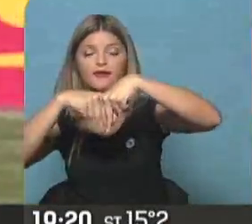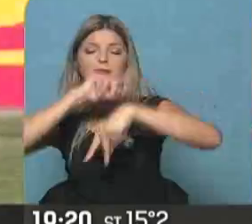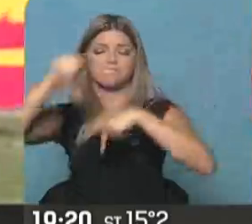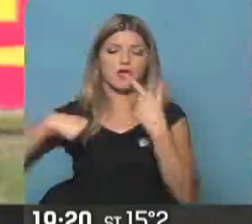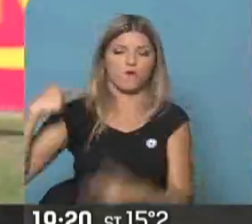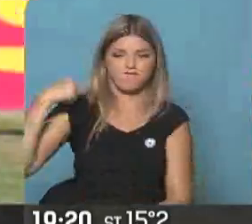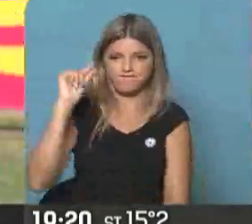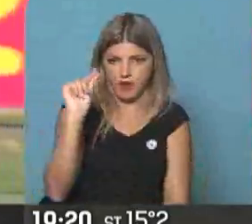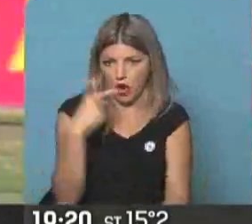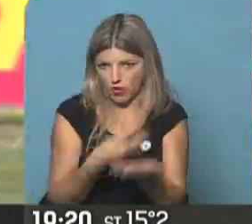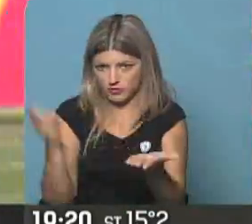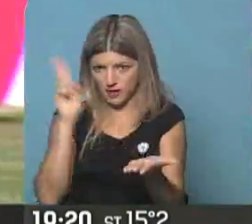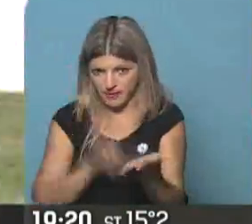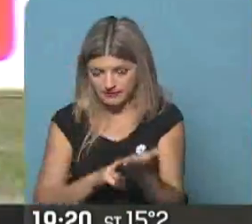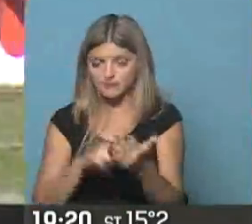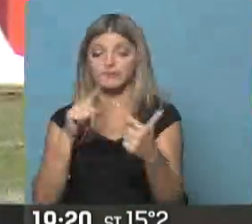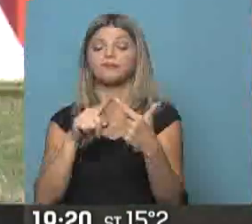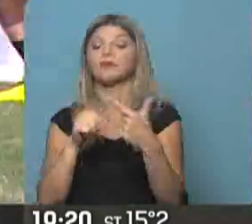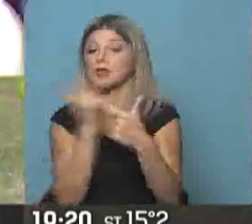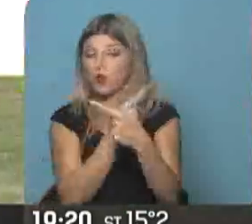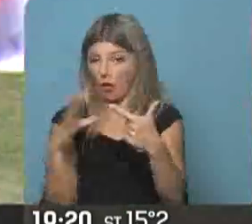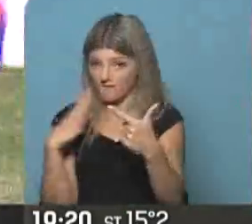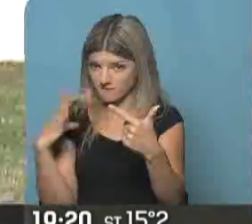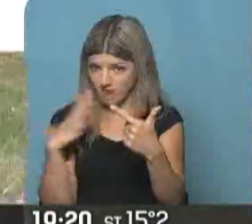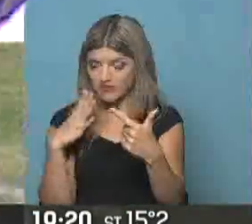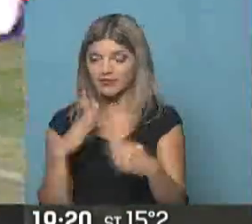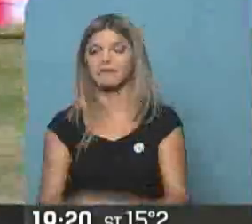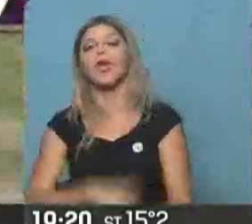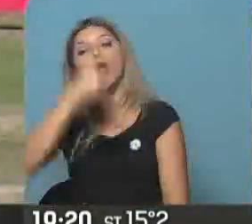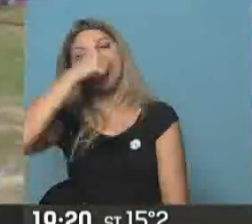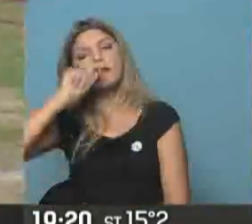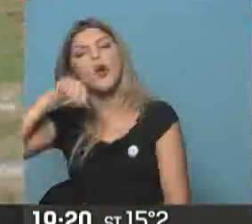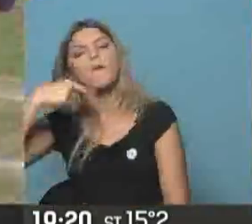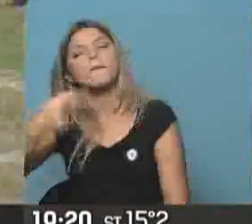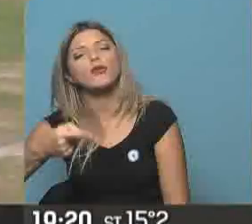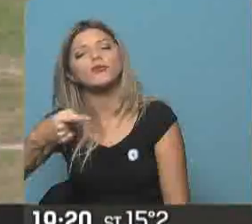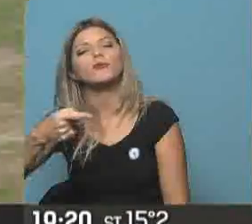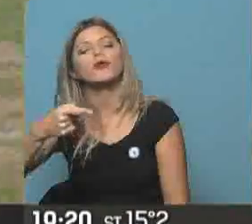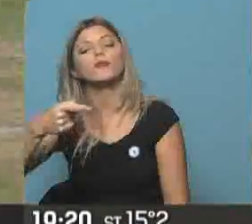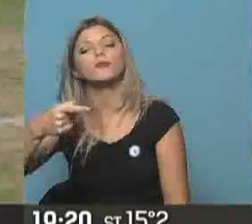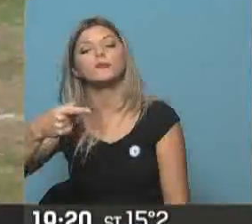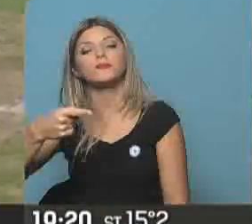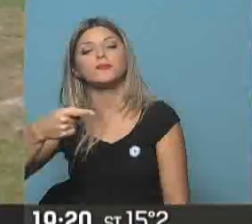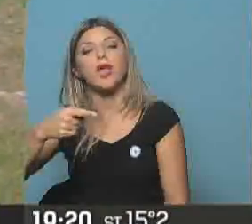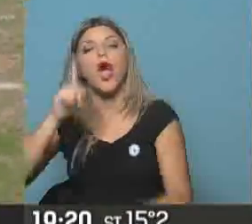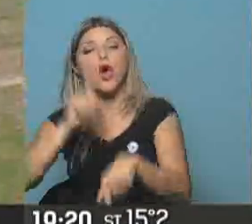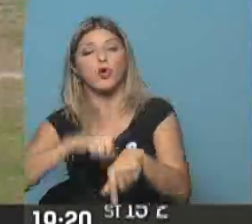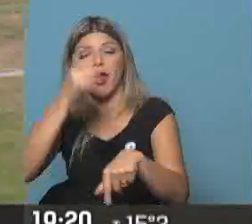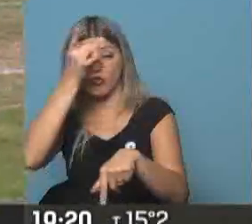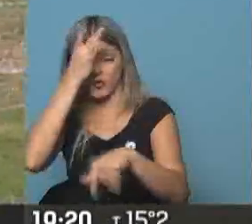con el Atalanta. El próximo domingo habrá un entrenamiento a las 12 del